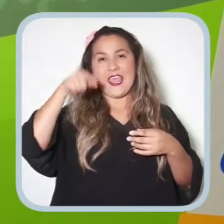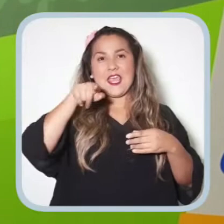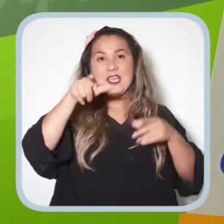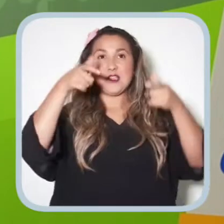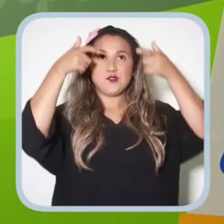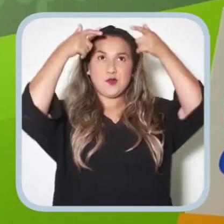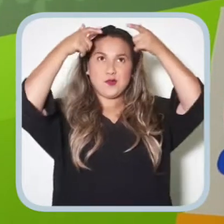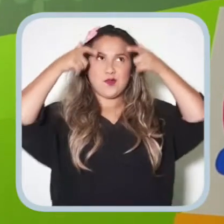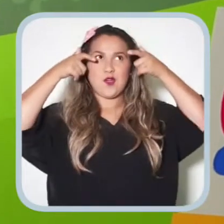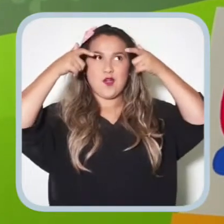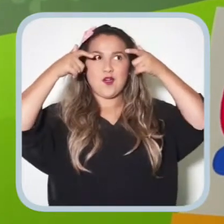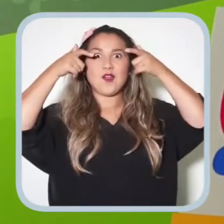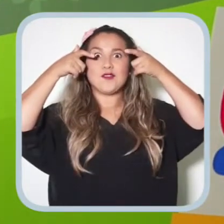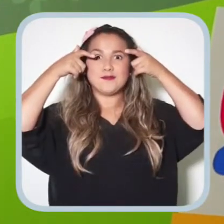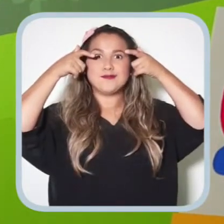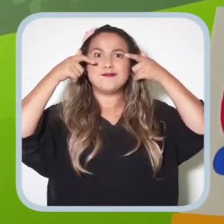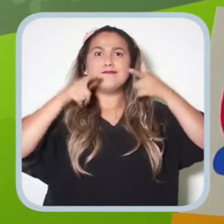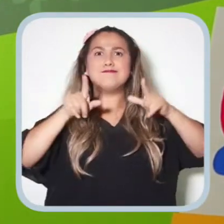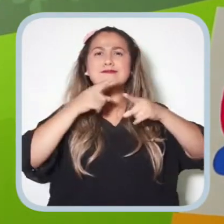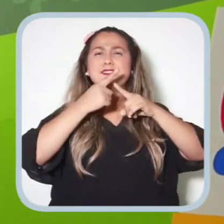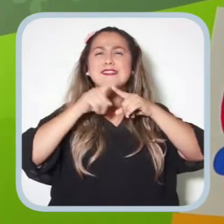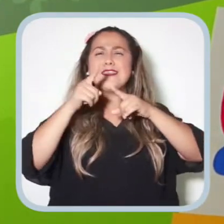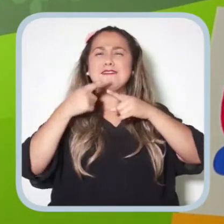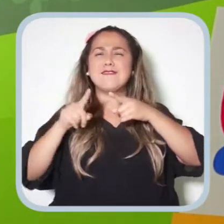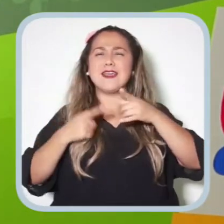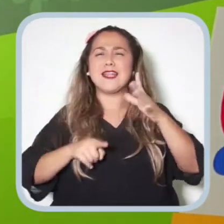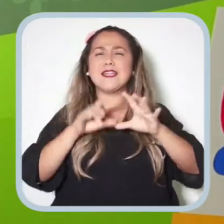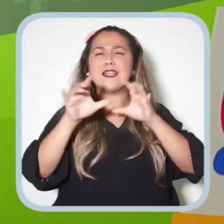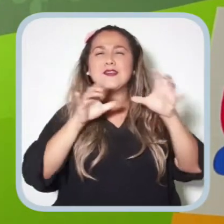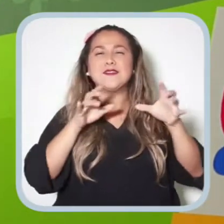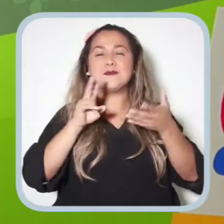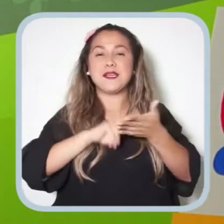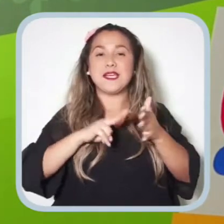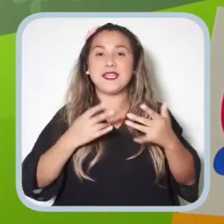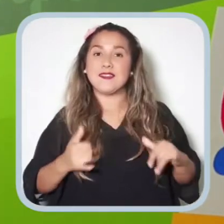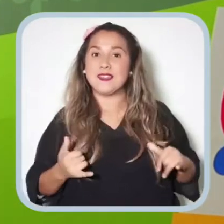muchas texturas y formas para que sea realmente divertido.